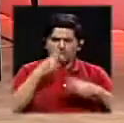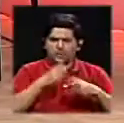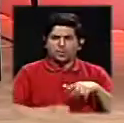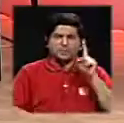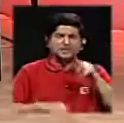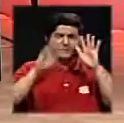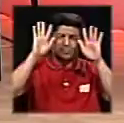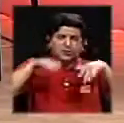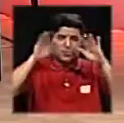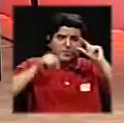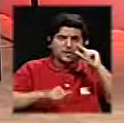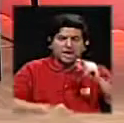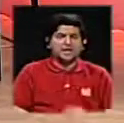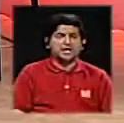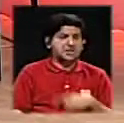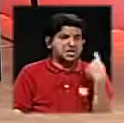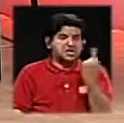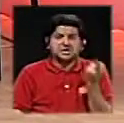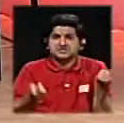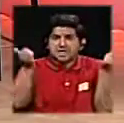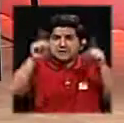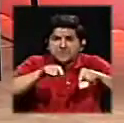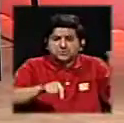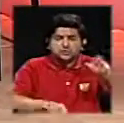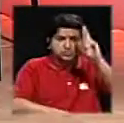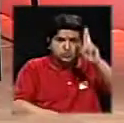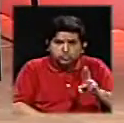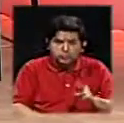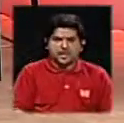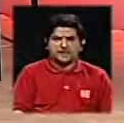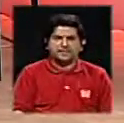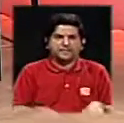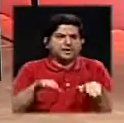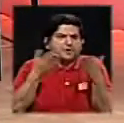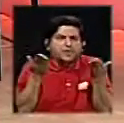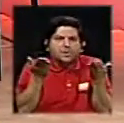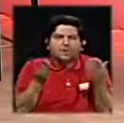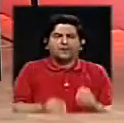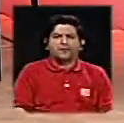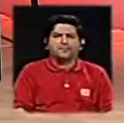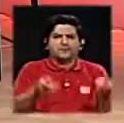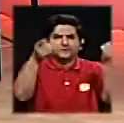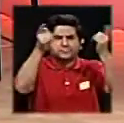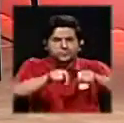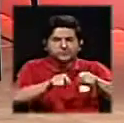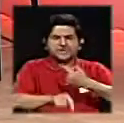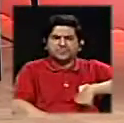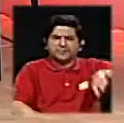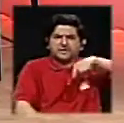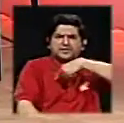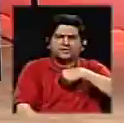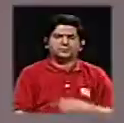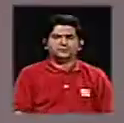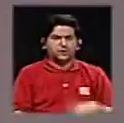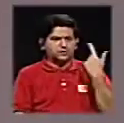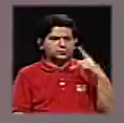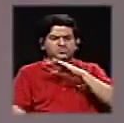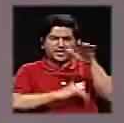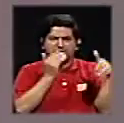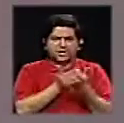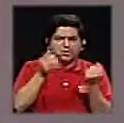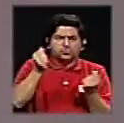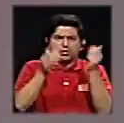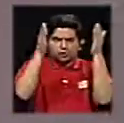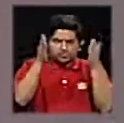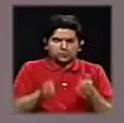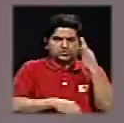una tormentita que pasa todo el tiempo en Costa Rica, cómo es que es posible que lleguen a ocurrir, que estemos expuestos todos los conductores